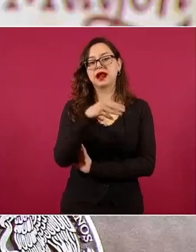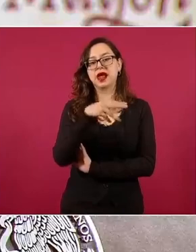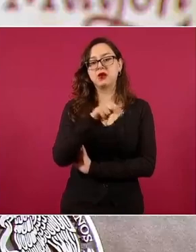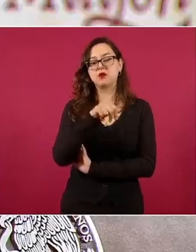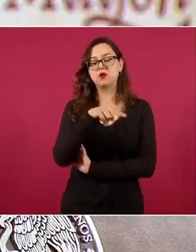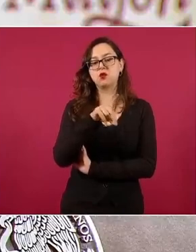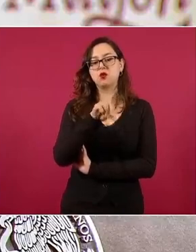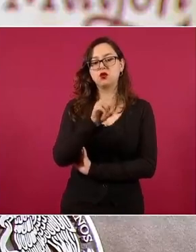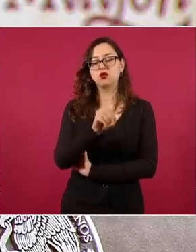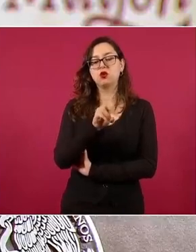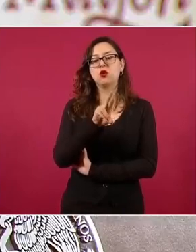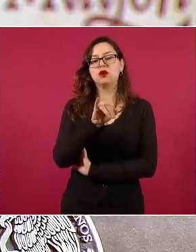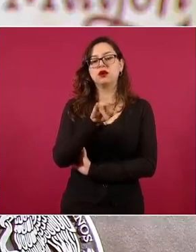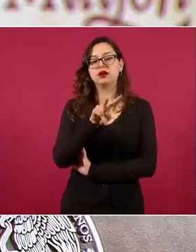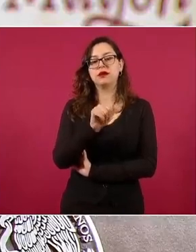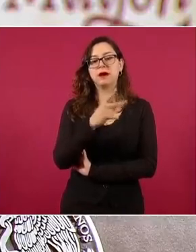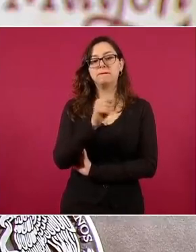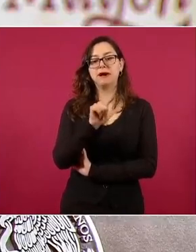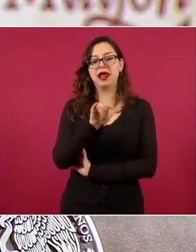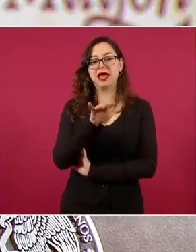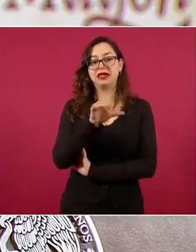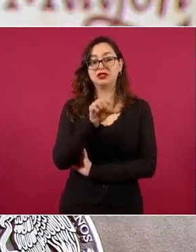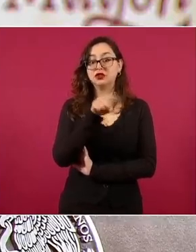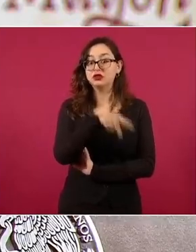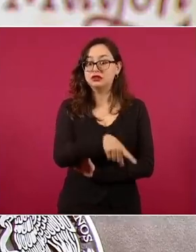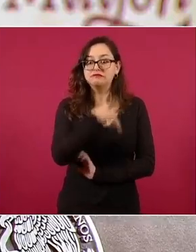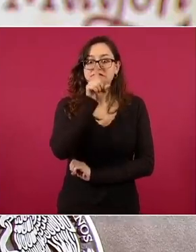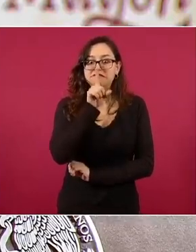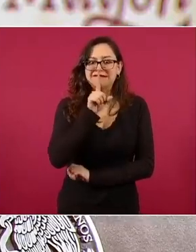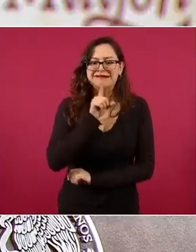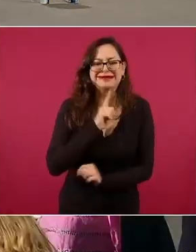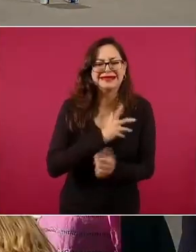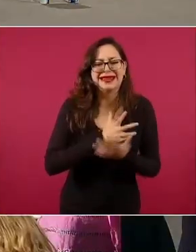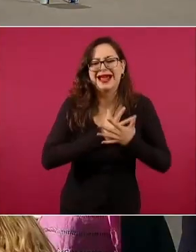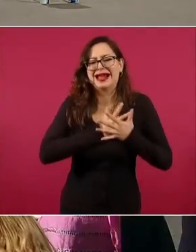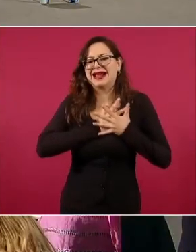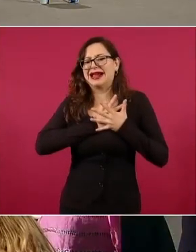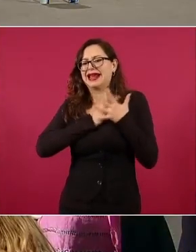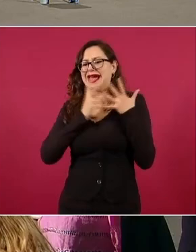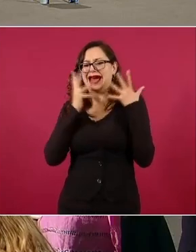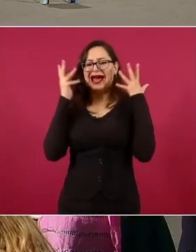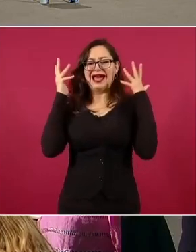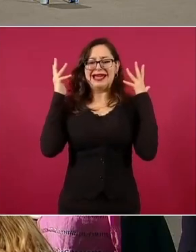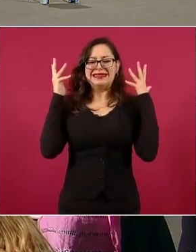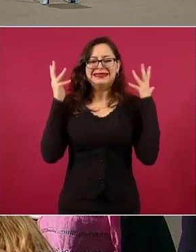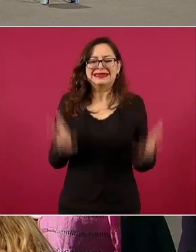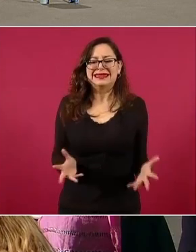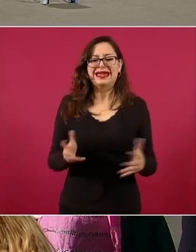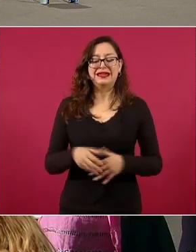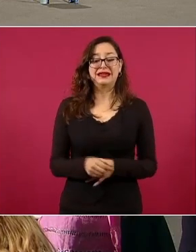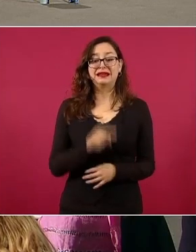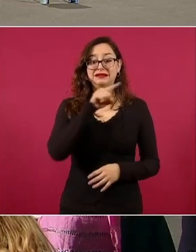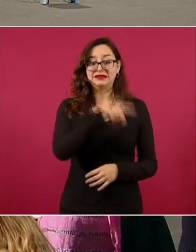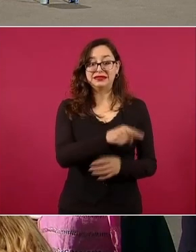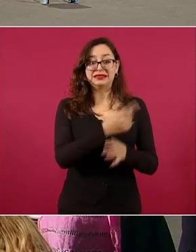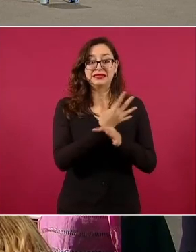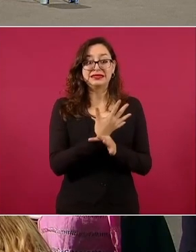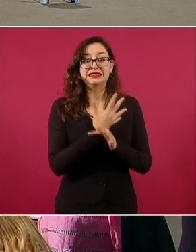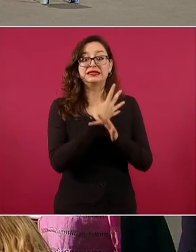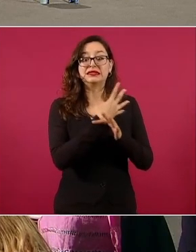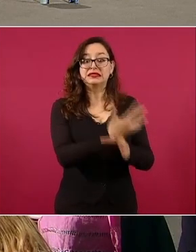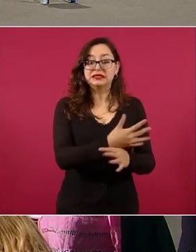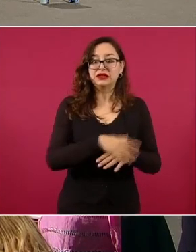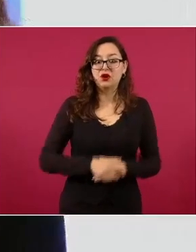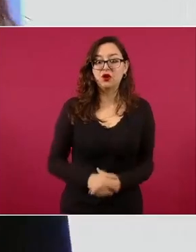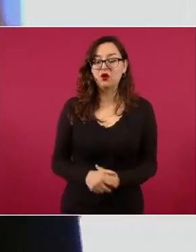ahí se dijo sin desparpajo una mentira del tamaño del país, que el gobierno provocó, escuche bien, una contingencia